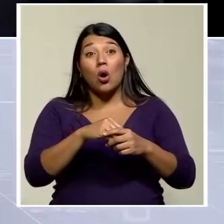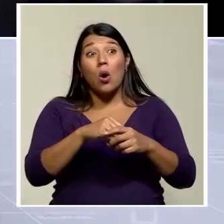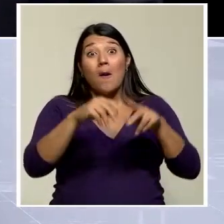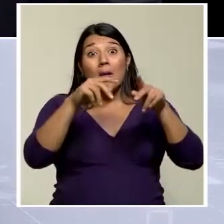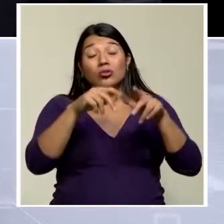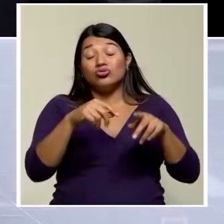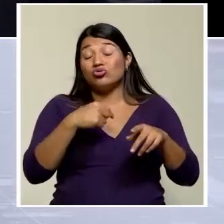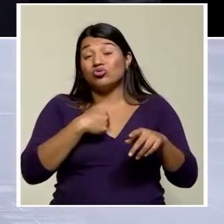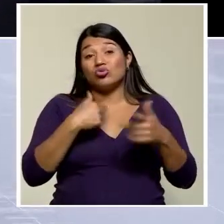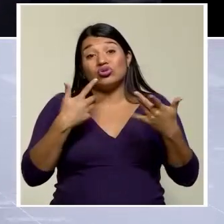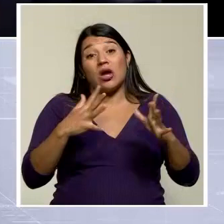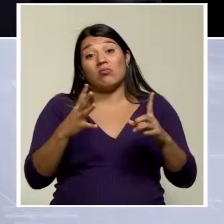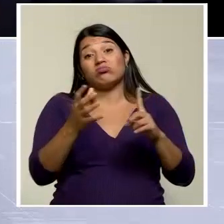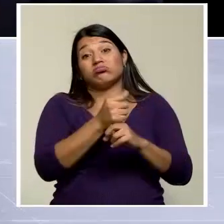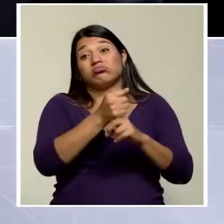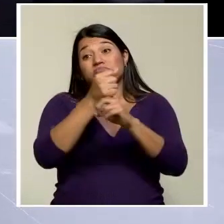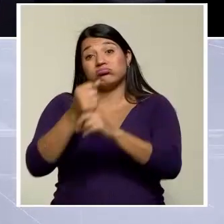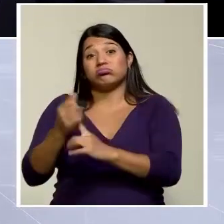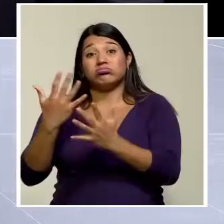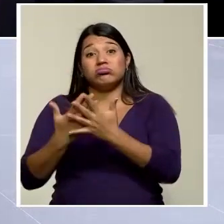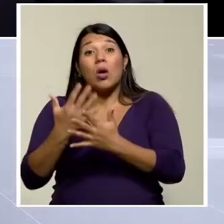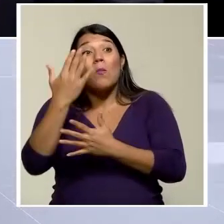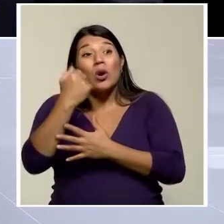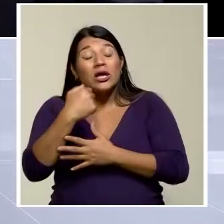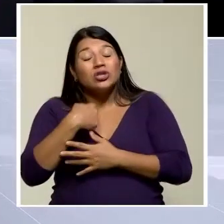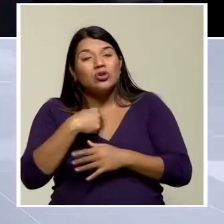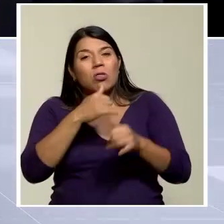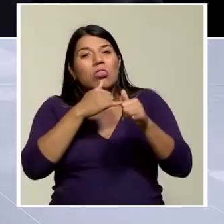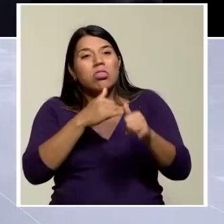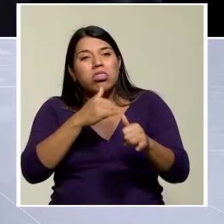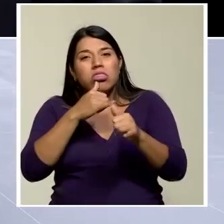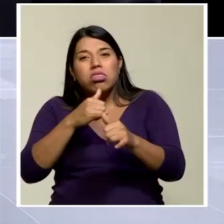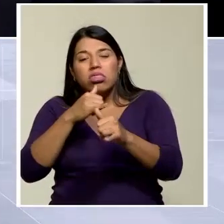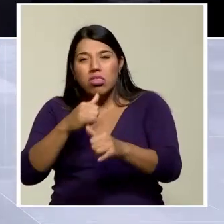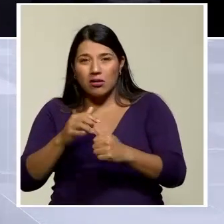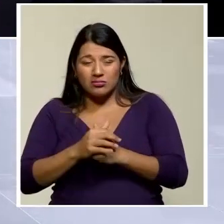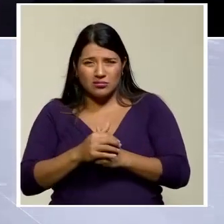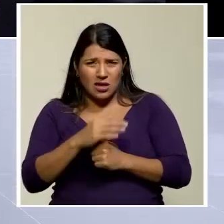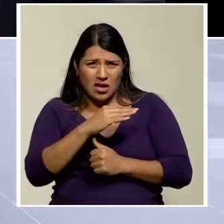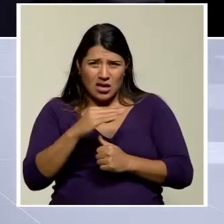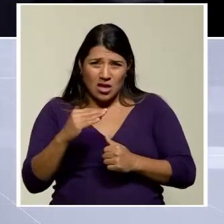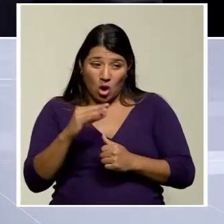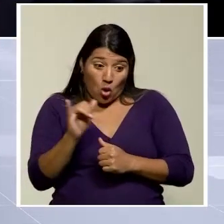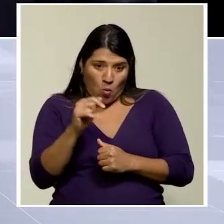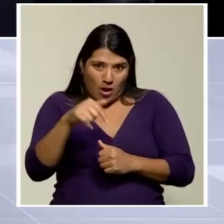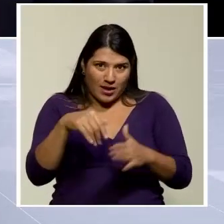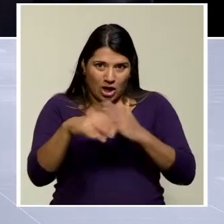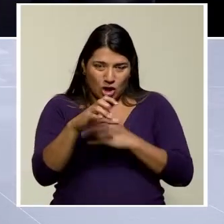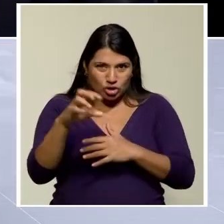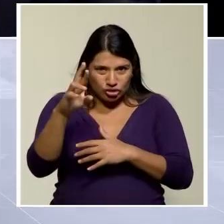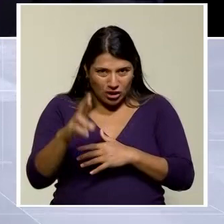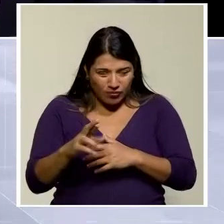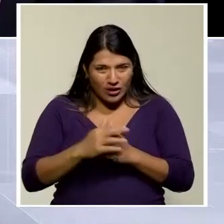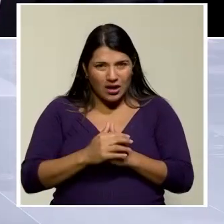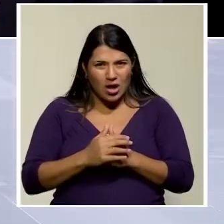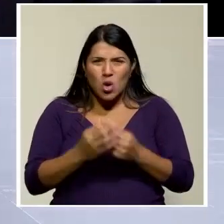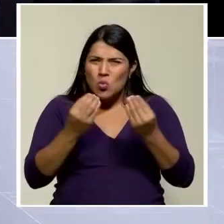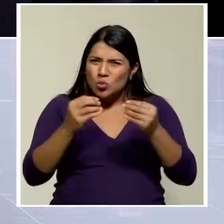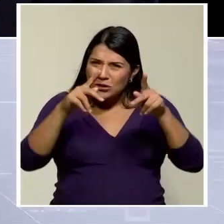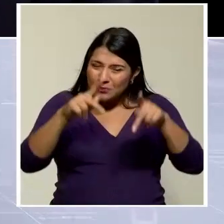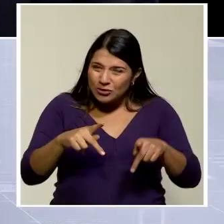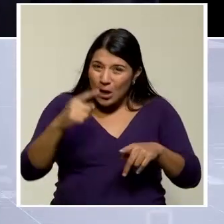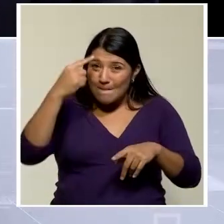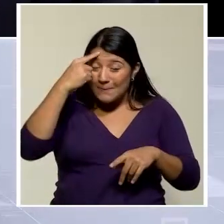que denuncio y defender exactamente lo que creo en Costa Rica. Y me he topado muchas personas que comparten totalmente